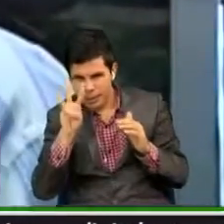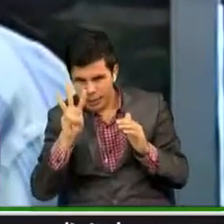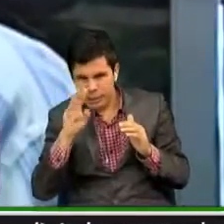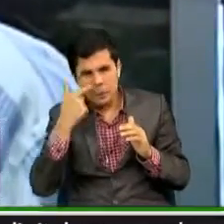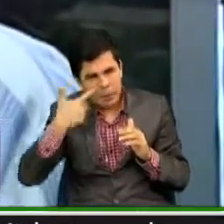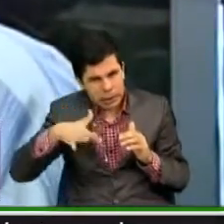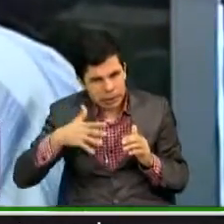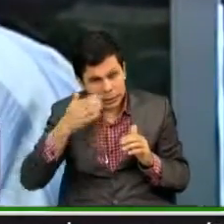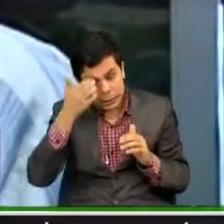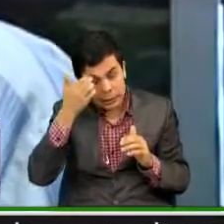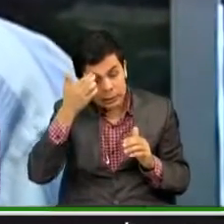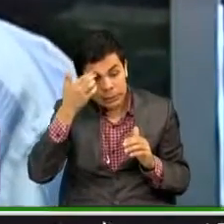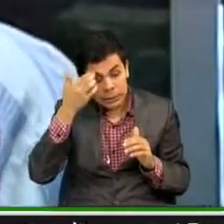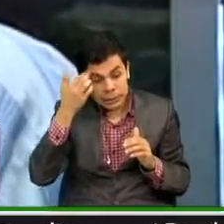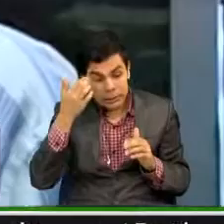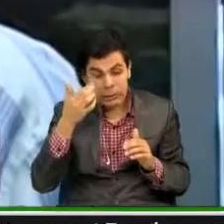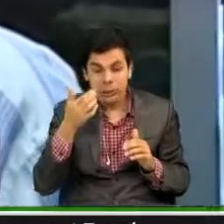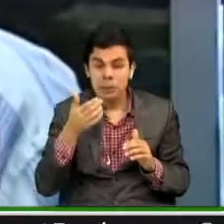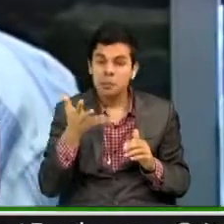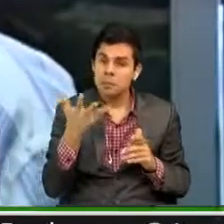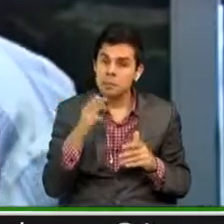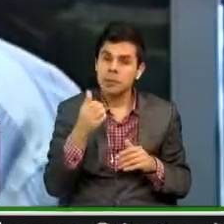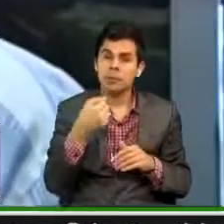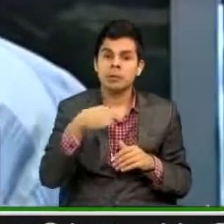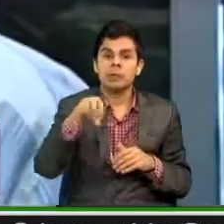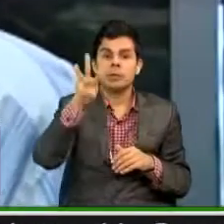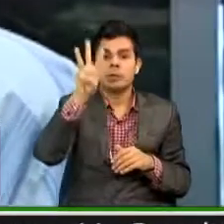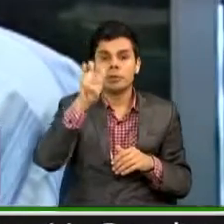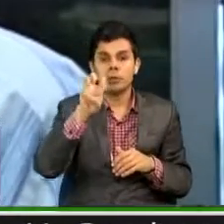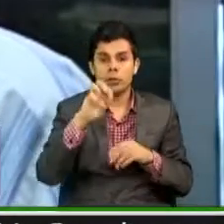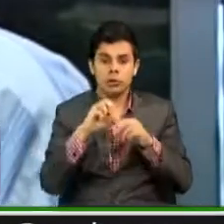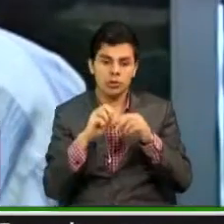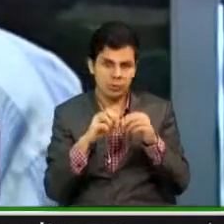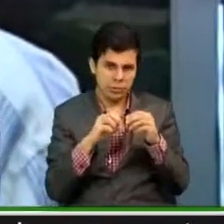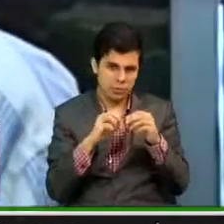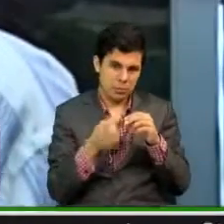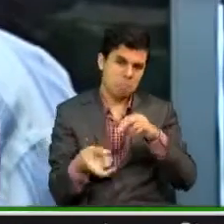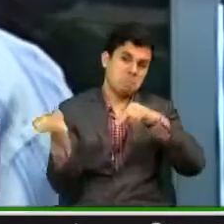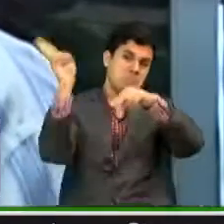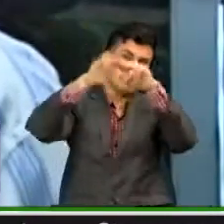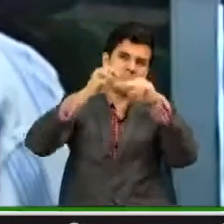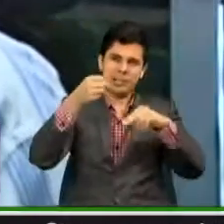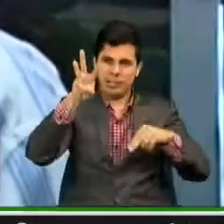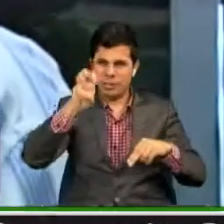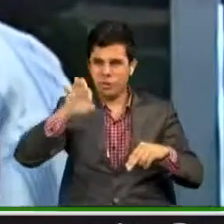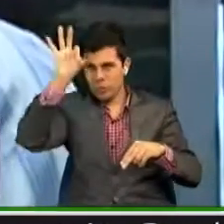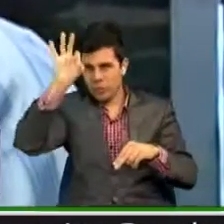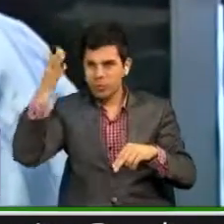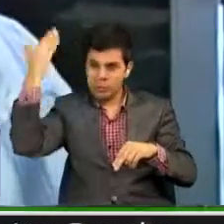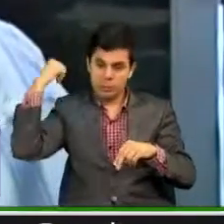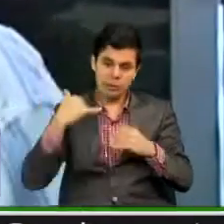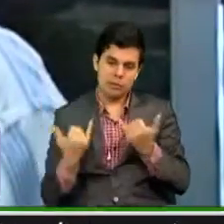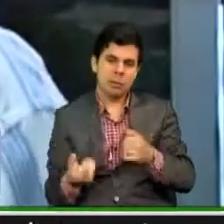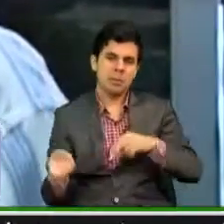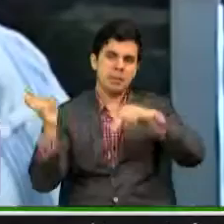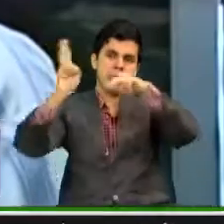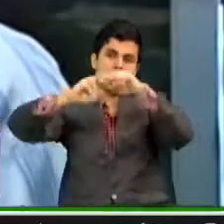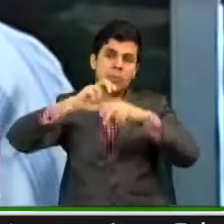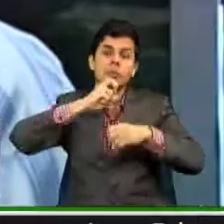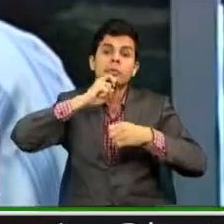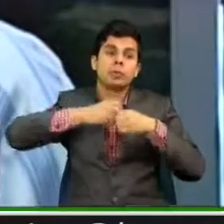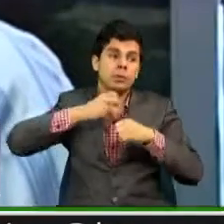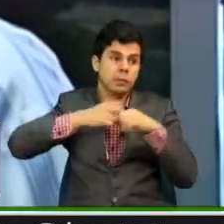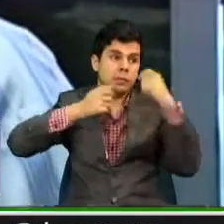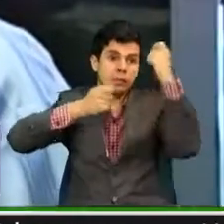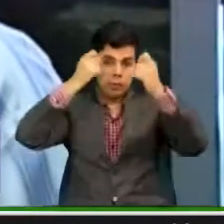estamos hablando de casi un 18% más sobre el precio que habíamos hablado hace 20 días. Entonces nos afecta